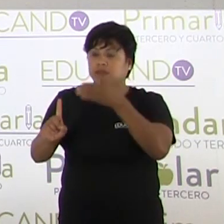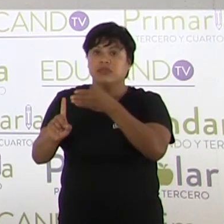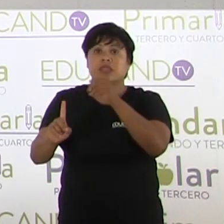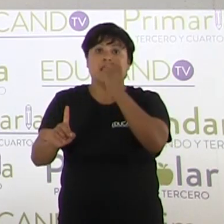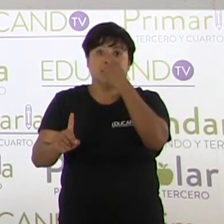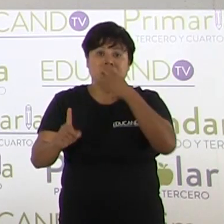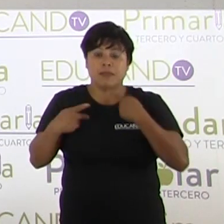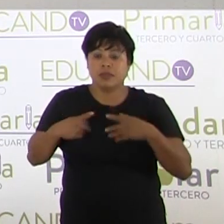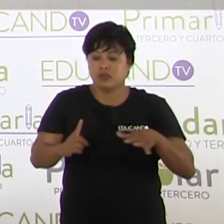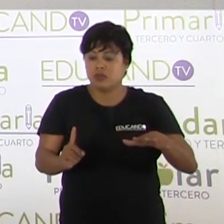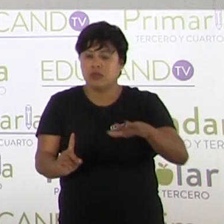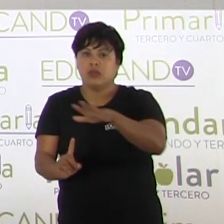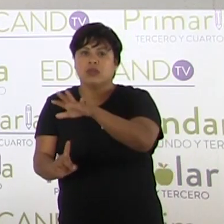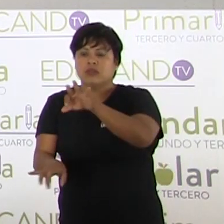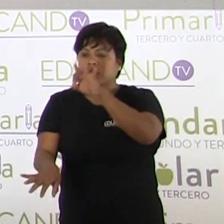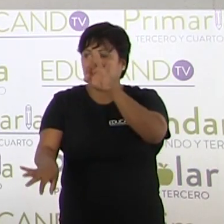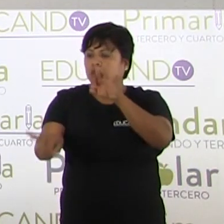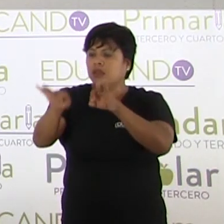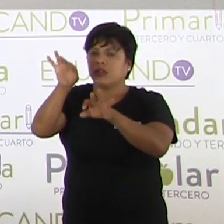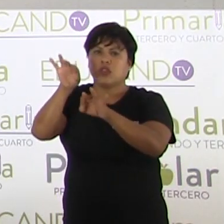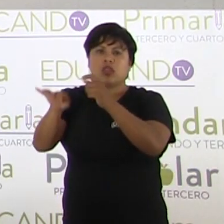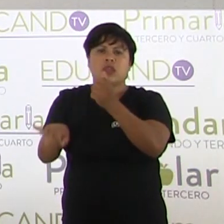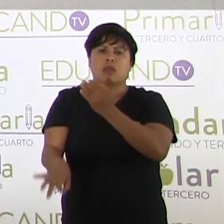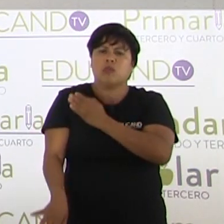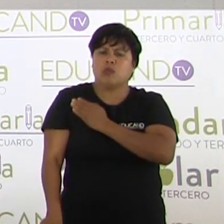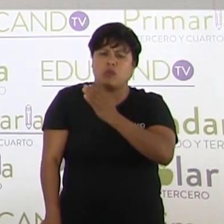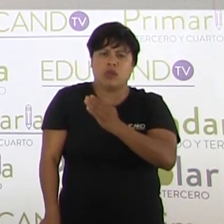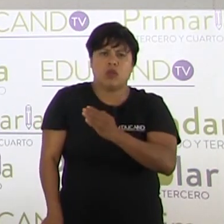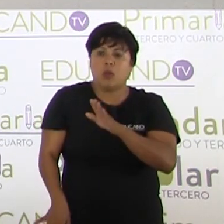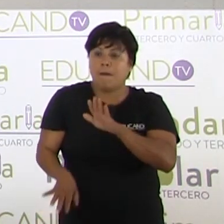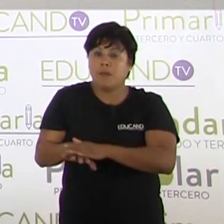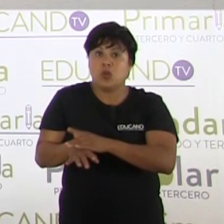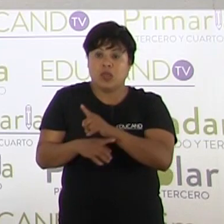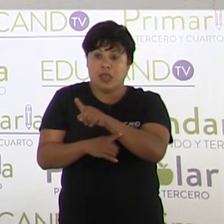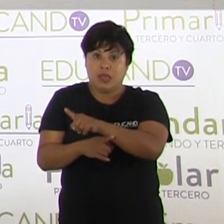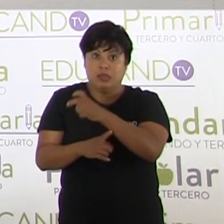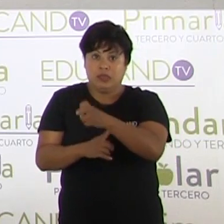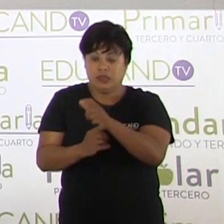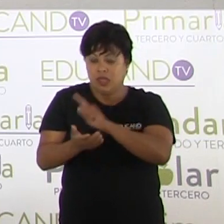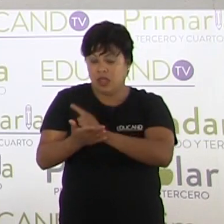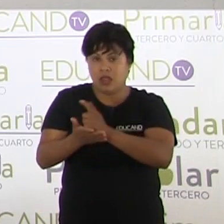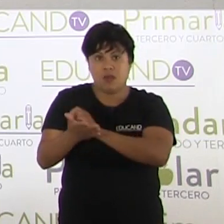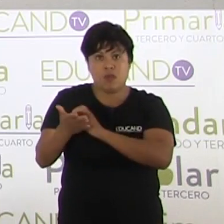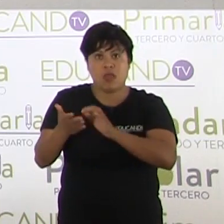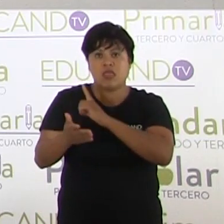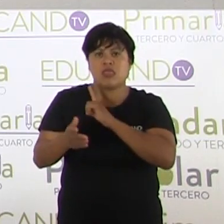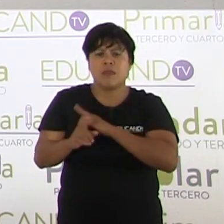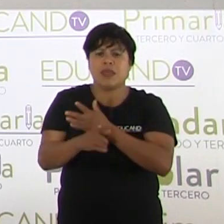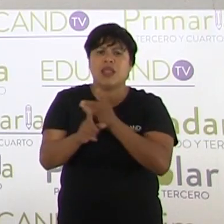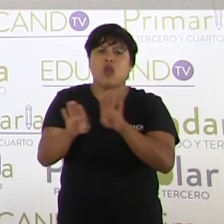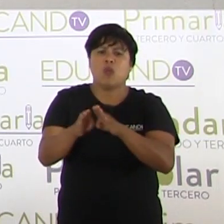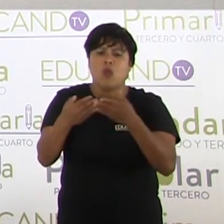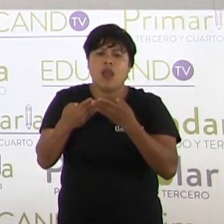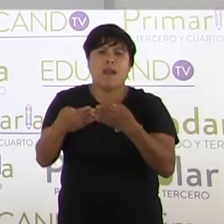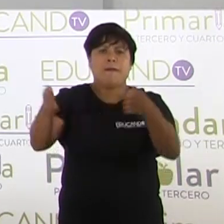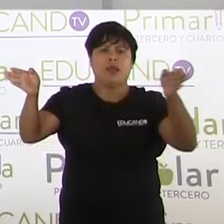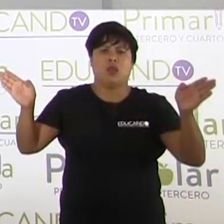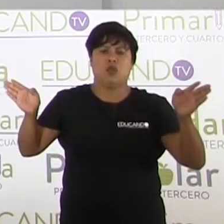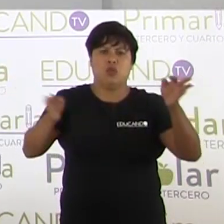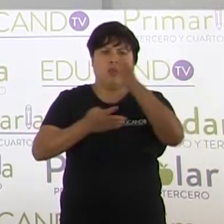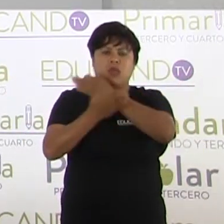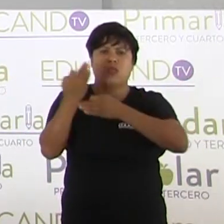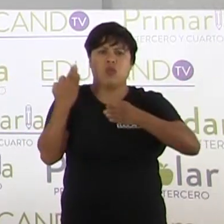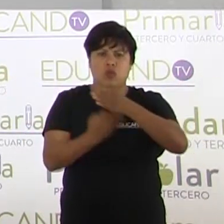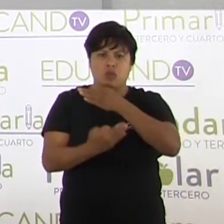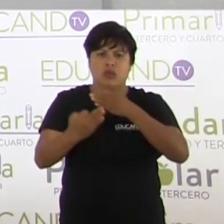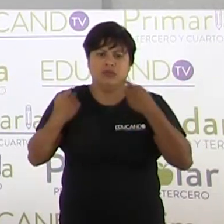sector selecto y exquisito, porque la literatura debería de estar abierta a todos